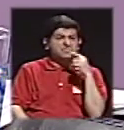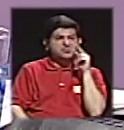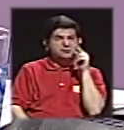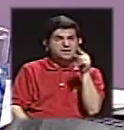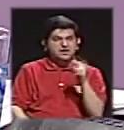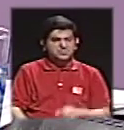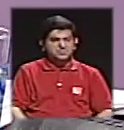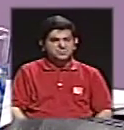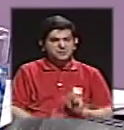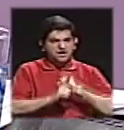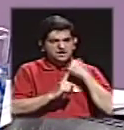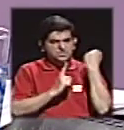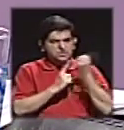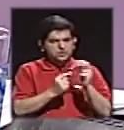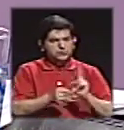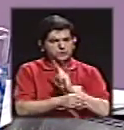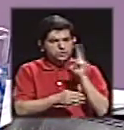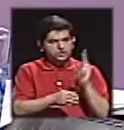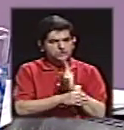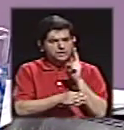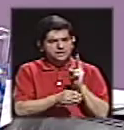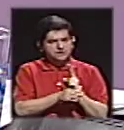de que se usó